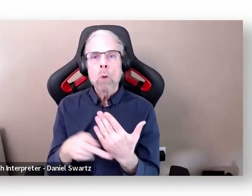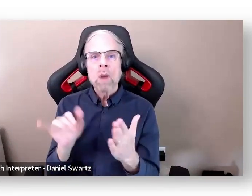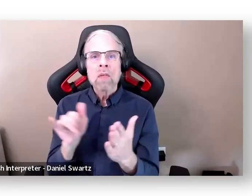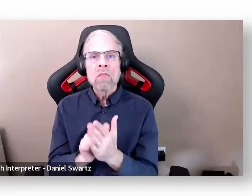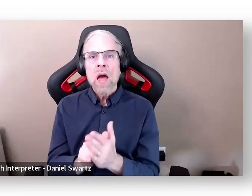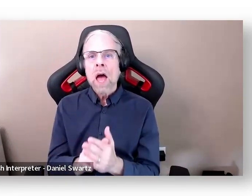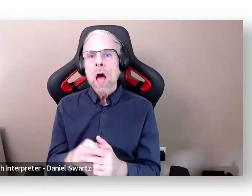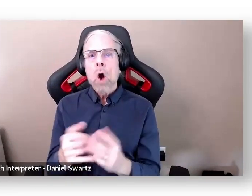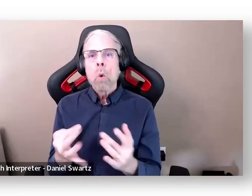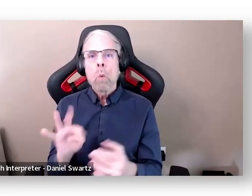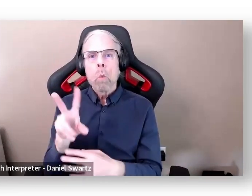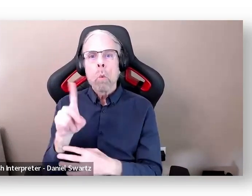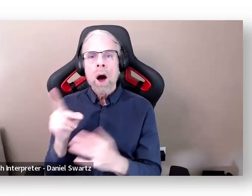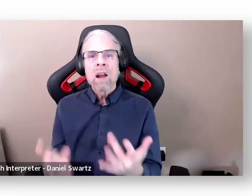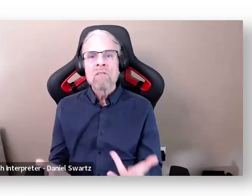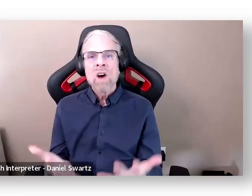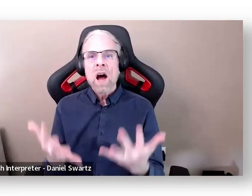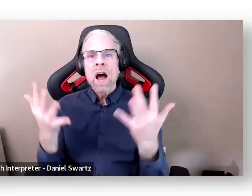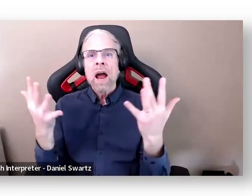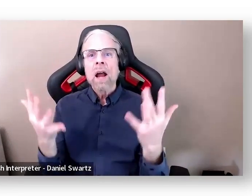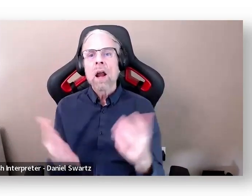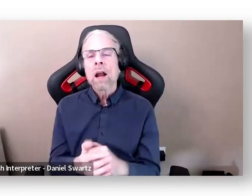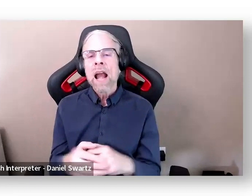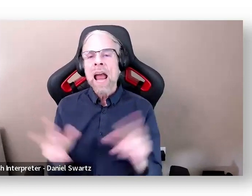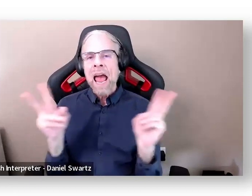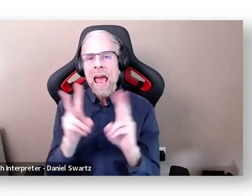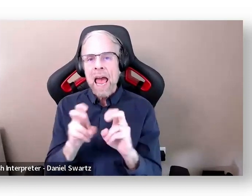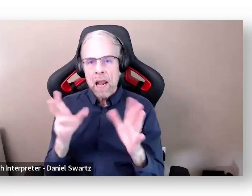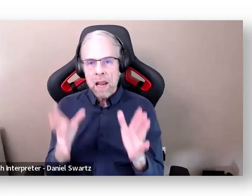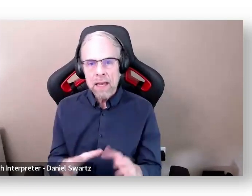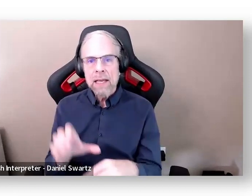mismo programa que usan los analistas.